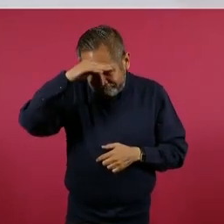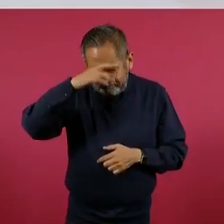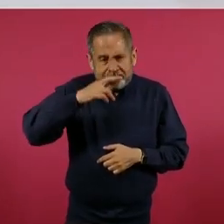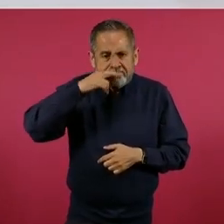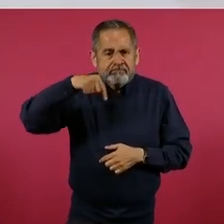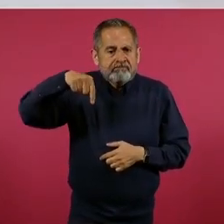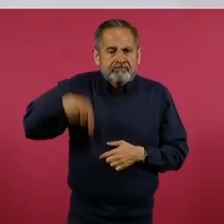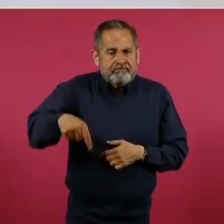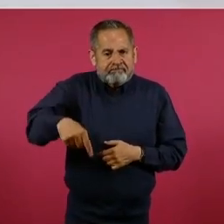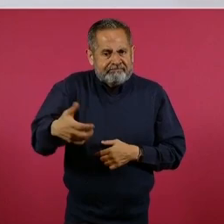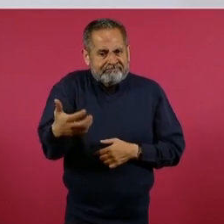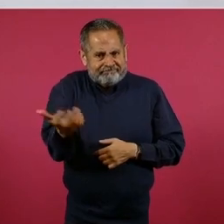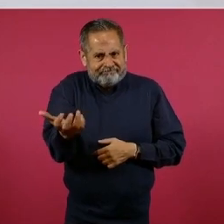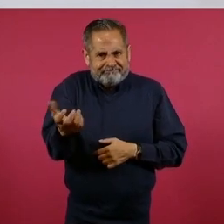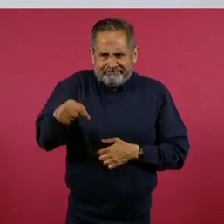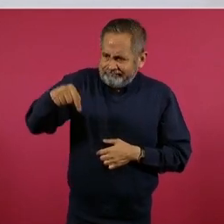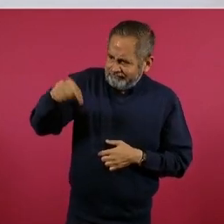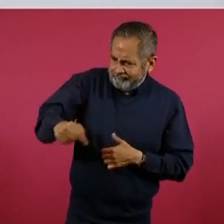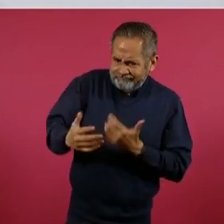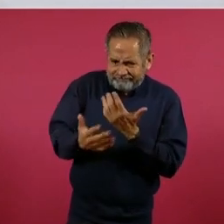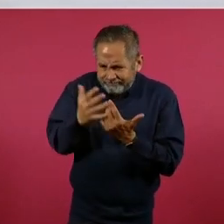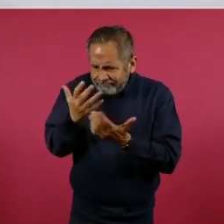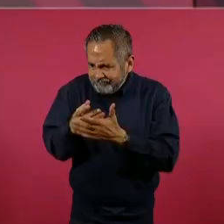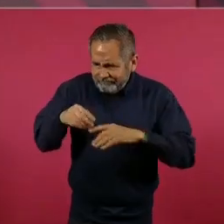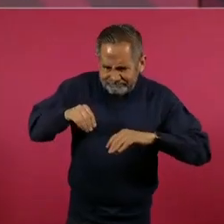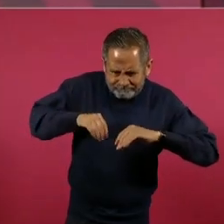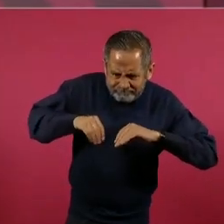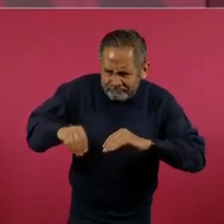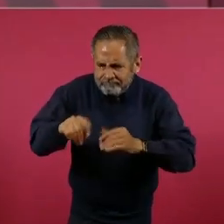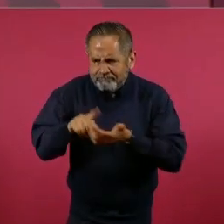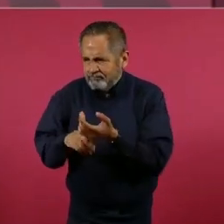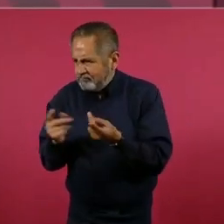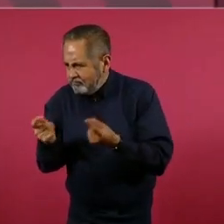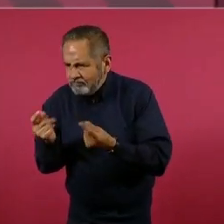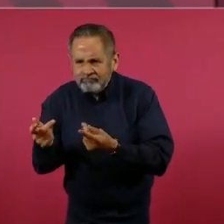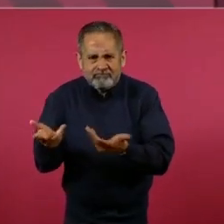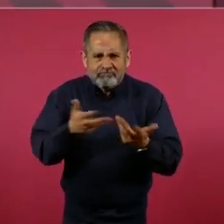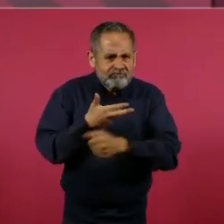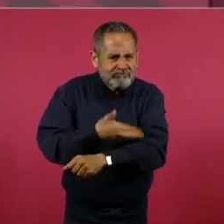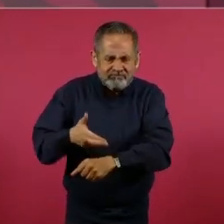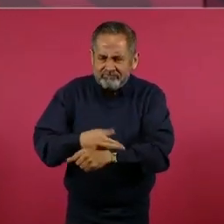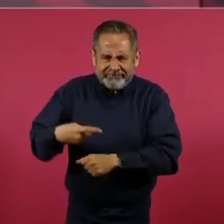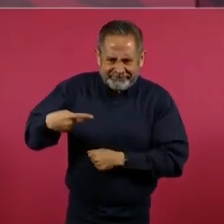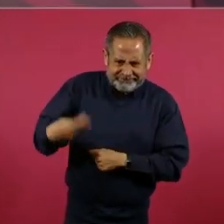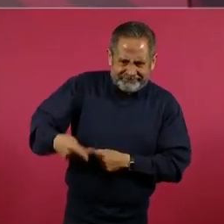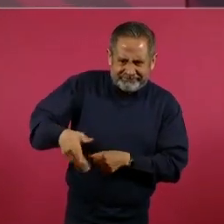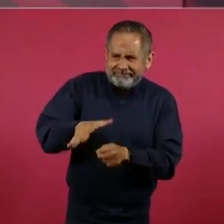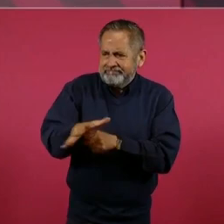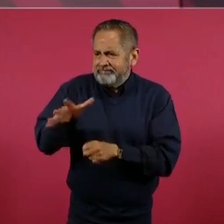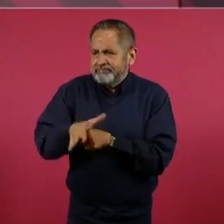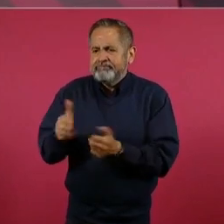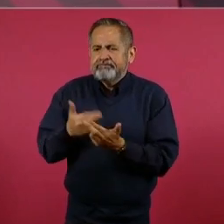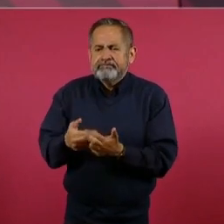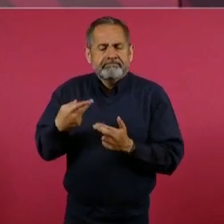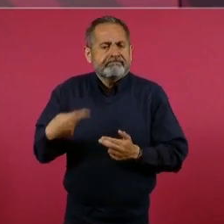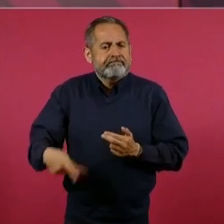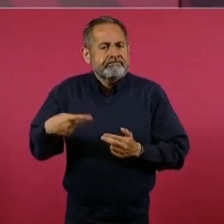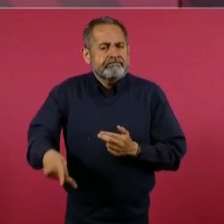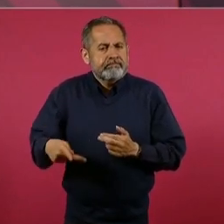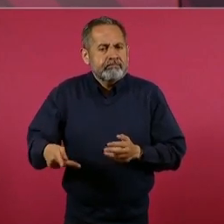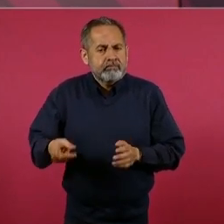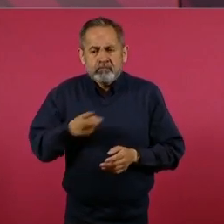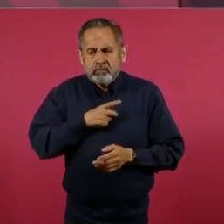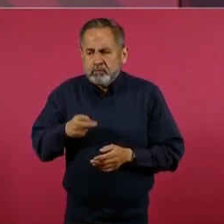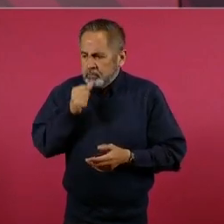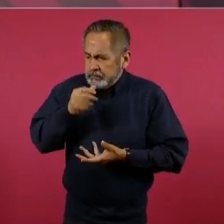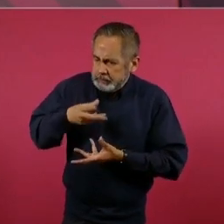es indispensable la autosuficiencia, buscar autosuficiencia alimentaria y